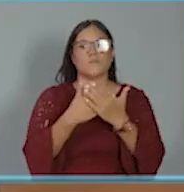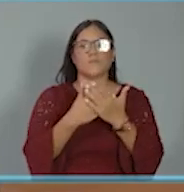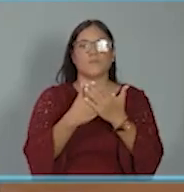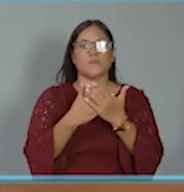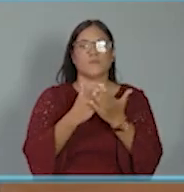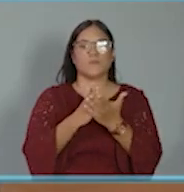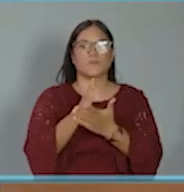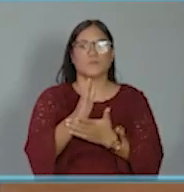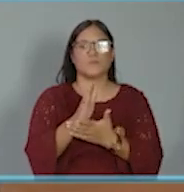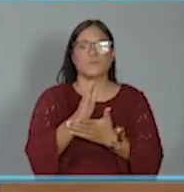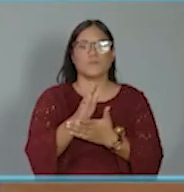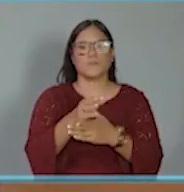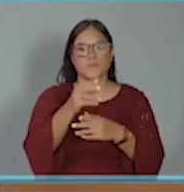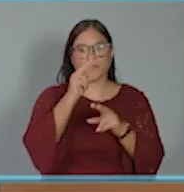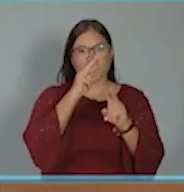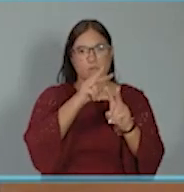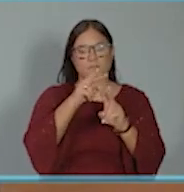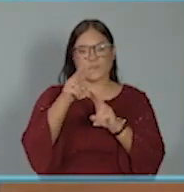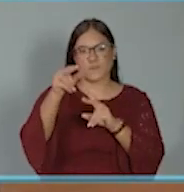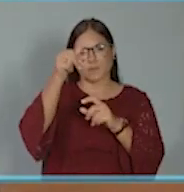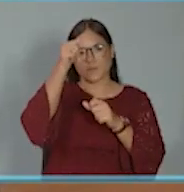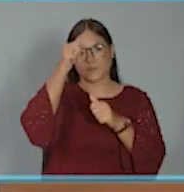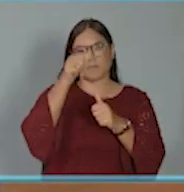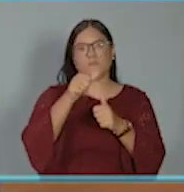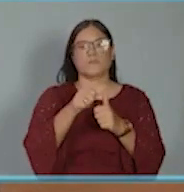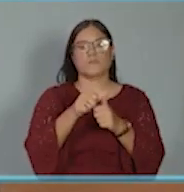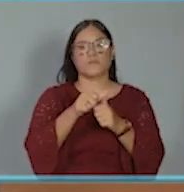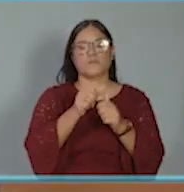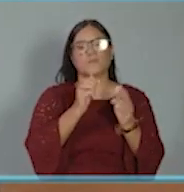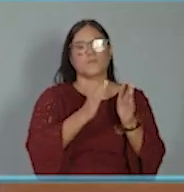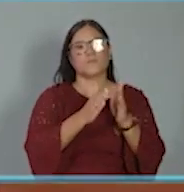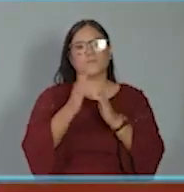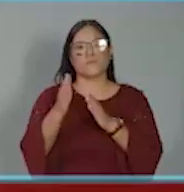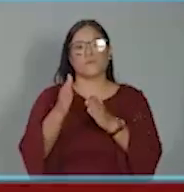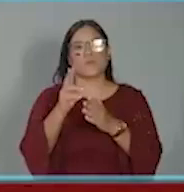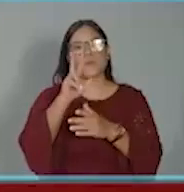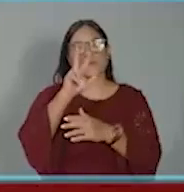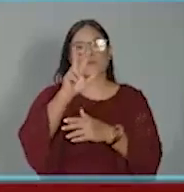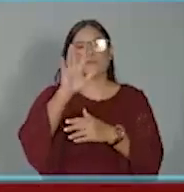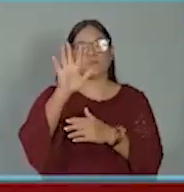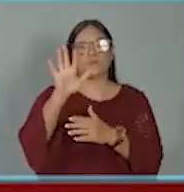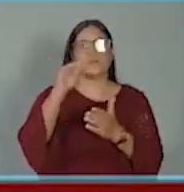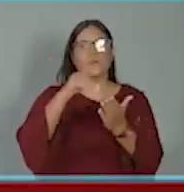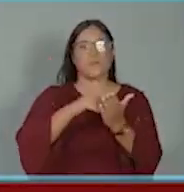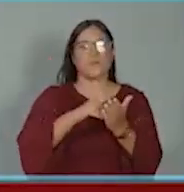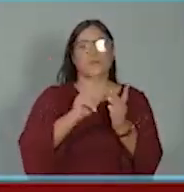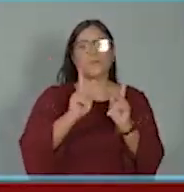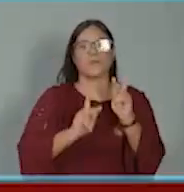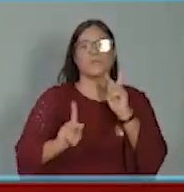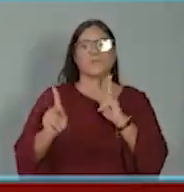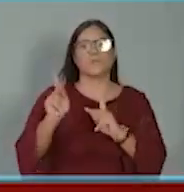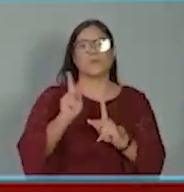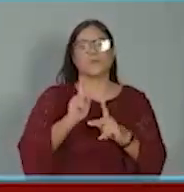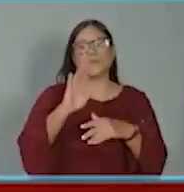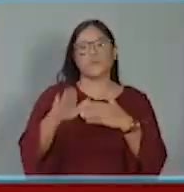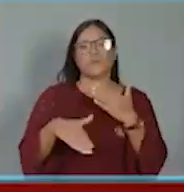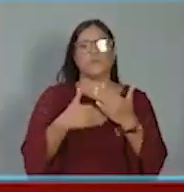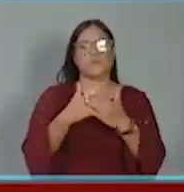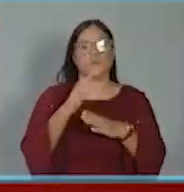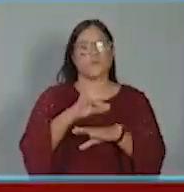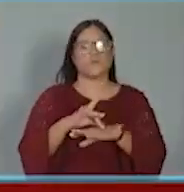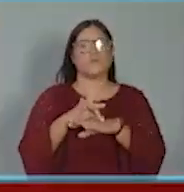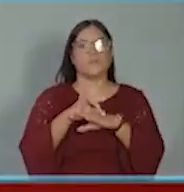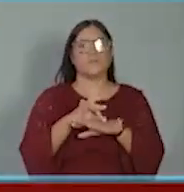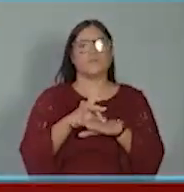uno lo miramos recordamos que nosotros llevamos a contratar casi 35 mil personas en todo el territorio